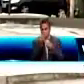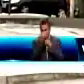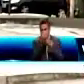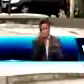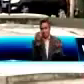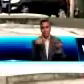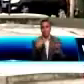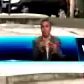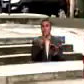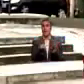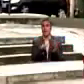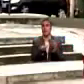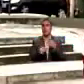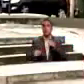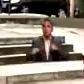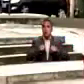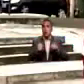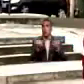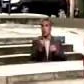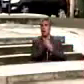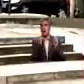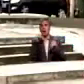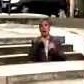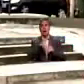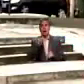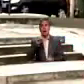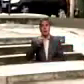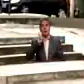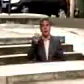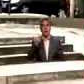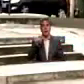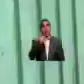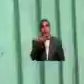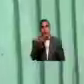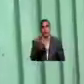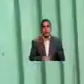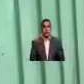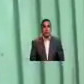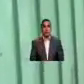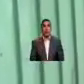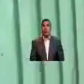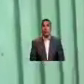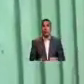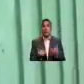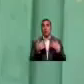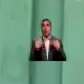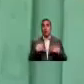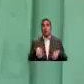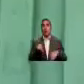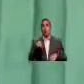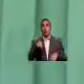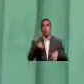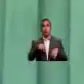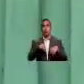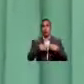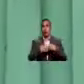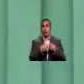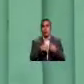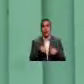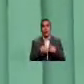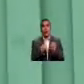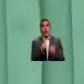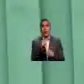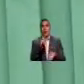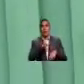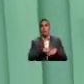con todos los movimientos telúricos que ocurrieron esta mañana en el Cantón Mejía. Estas son algunas de las afectaciones que se registraron